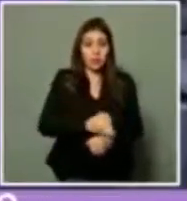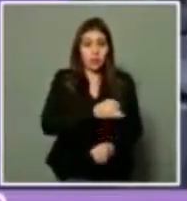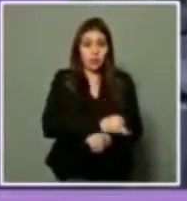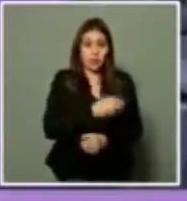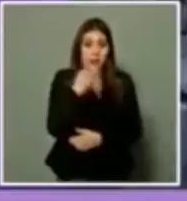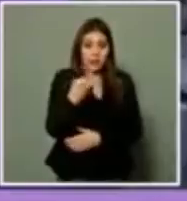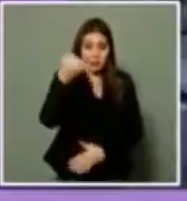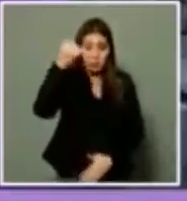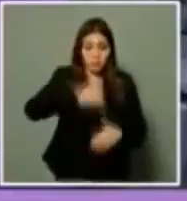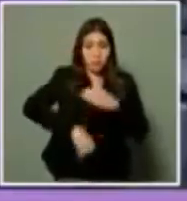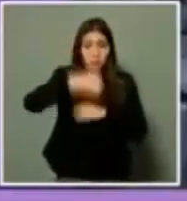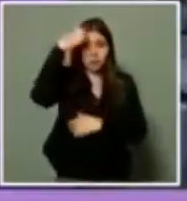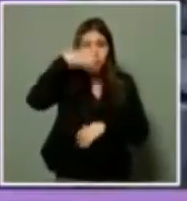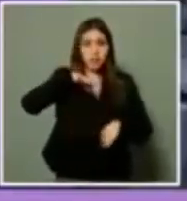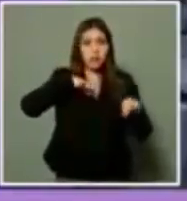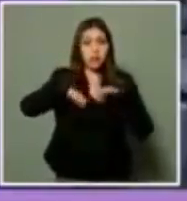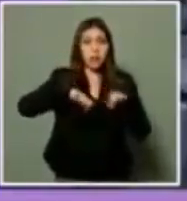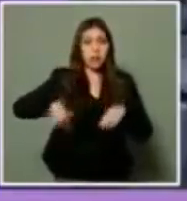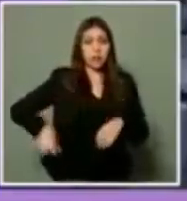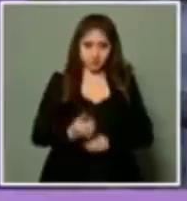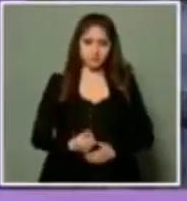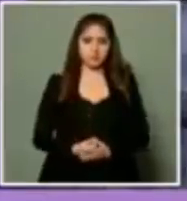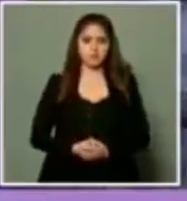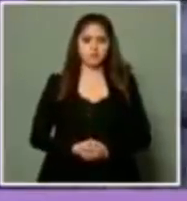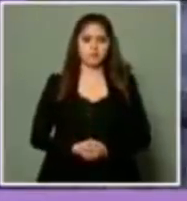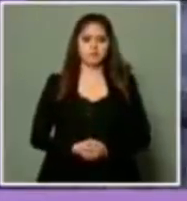experiencia administrativa?